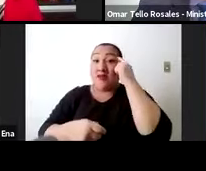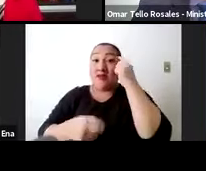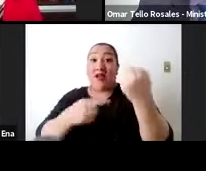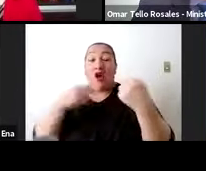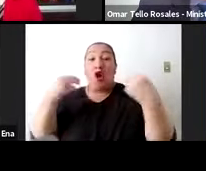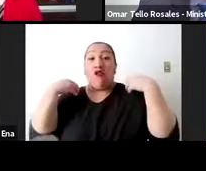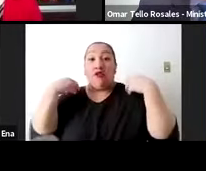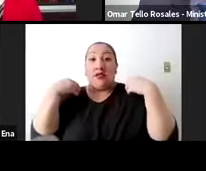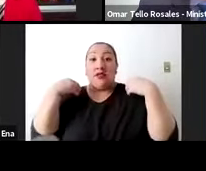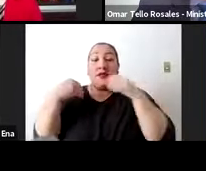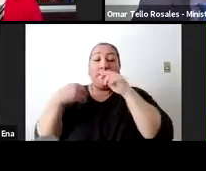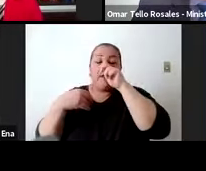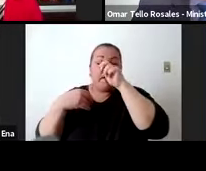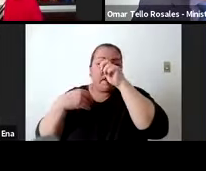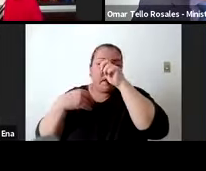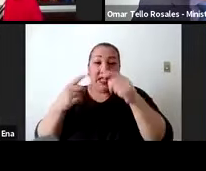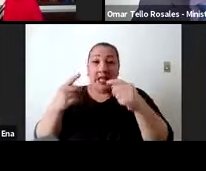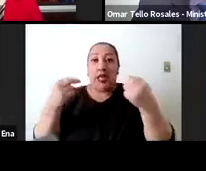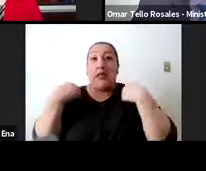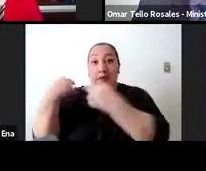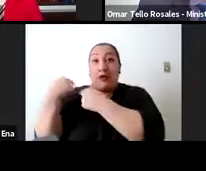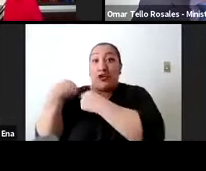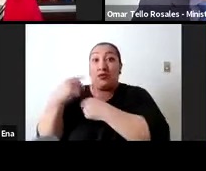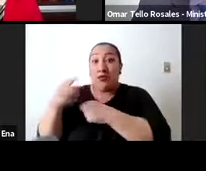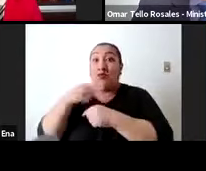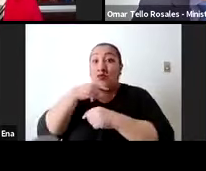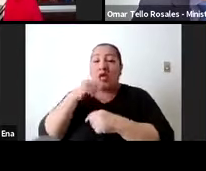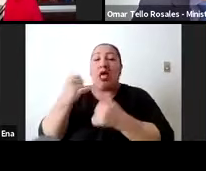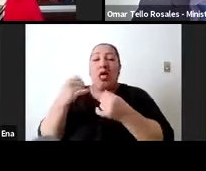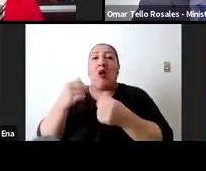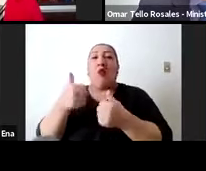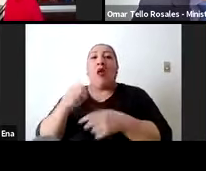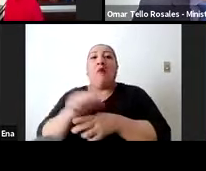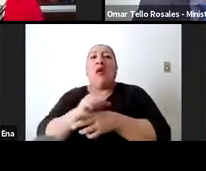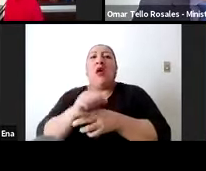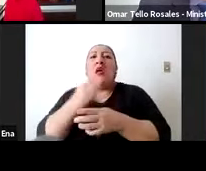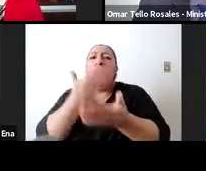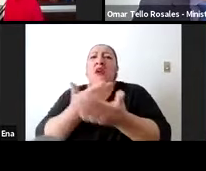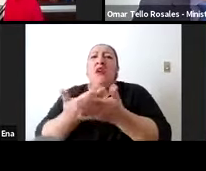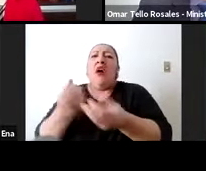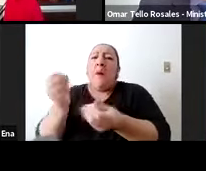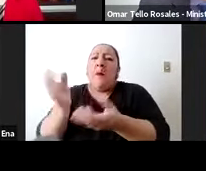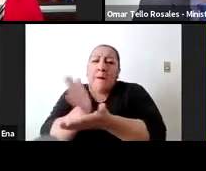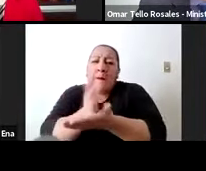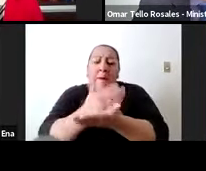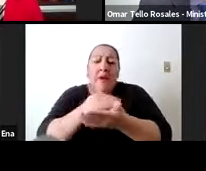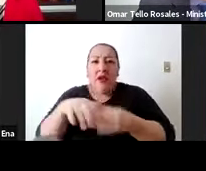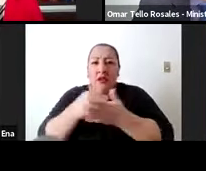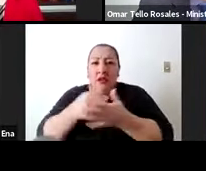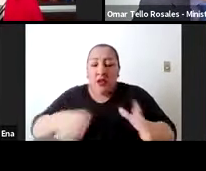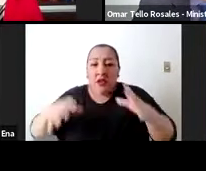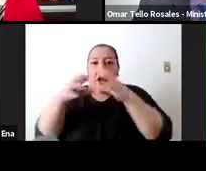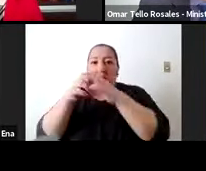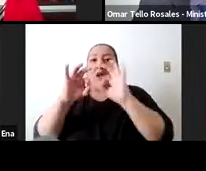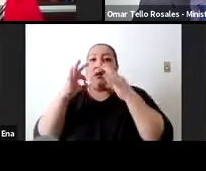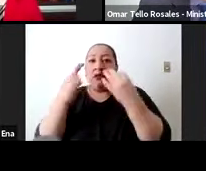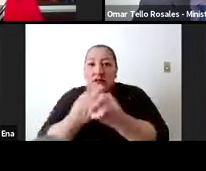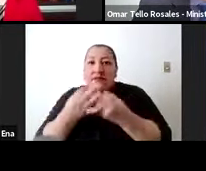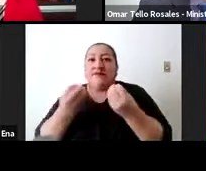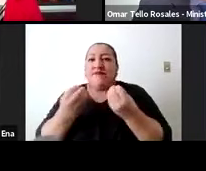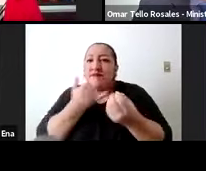Transparencia y buenas prácticas de integridad en el proceso de adquisición y distribución de la canasta básica familiar. Por